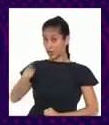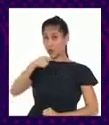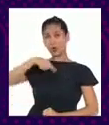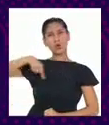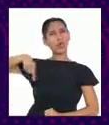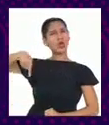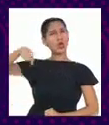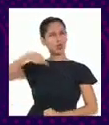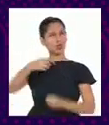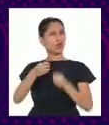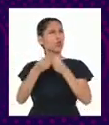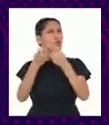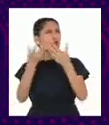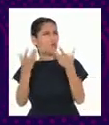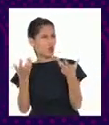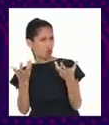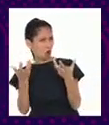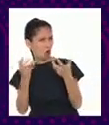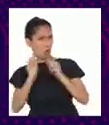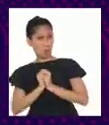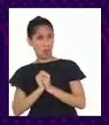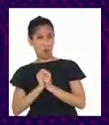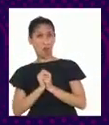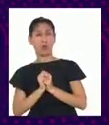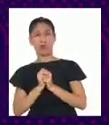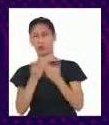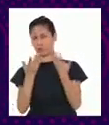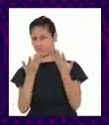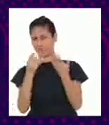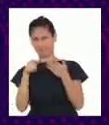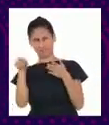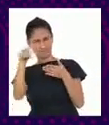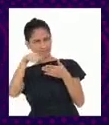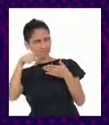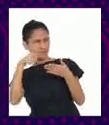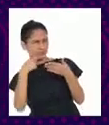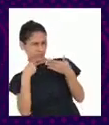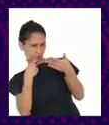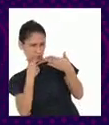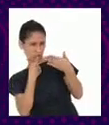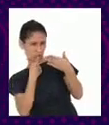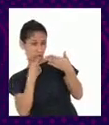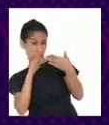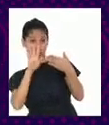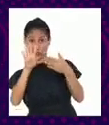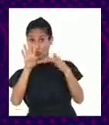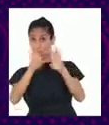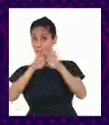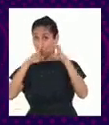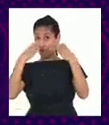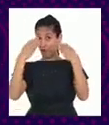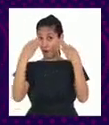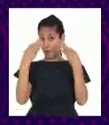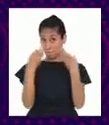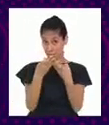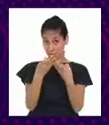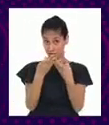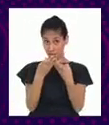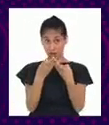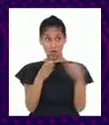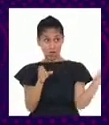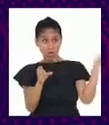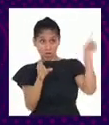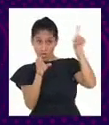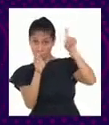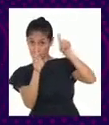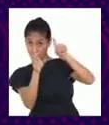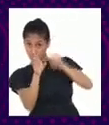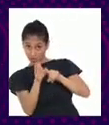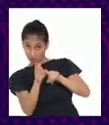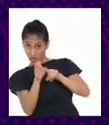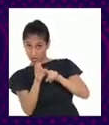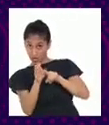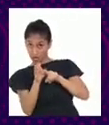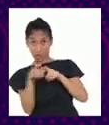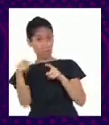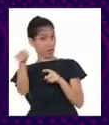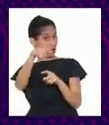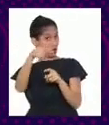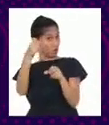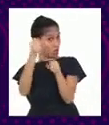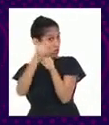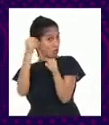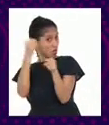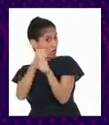injerencia directa o indirecta en el proceso de selección, se encuentran prohibidos de ejercer dicha facultad en su entidad respecto a